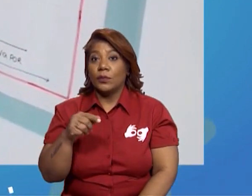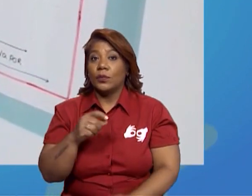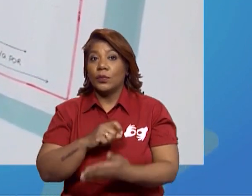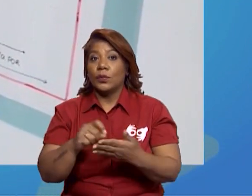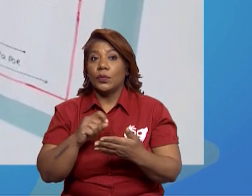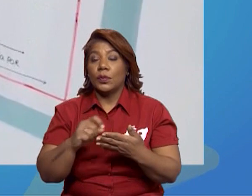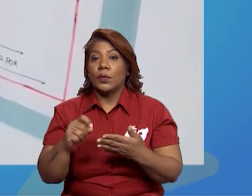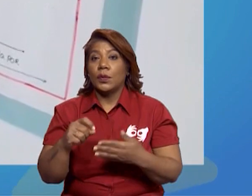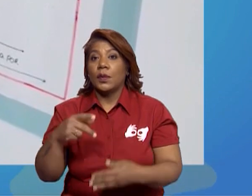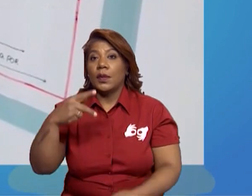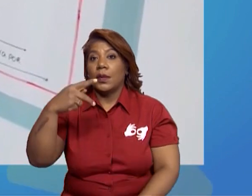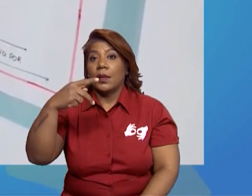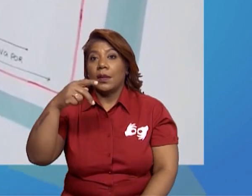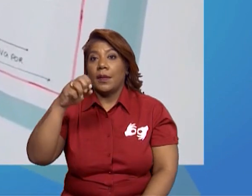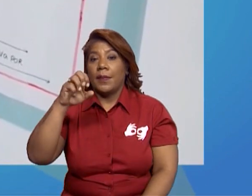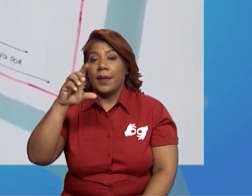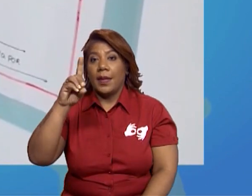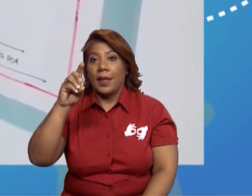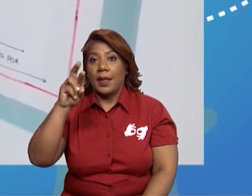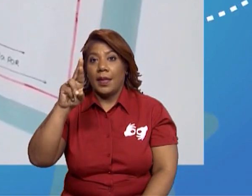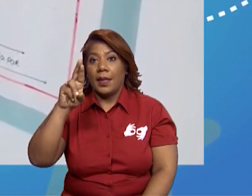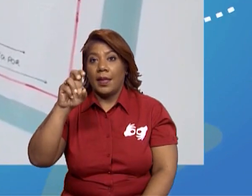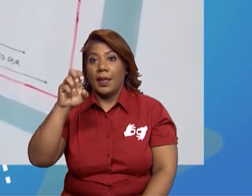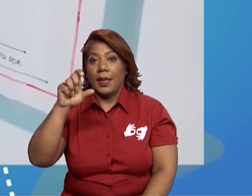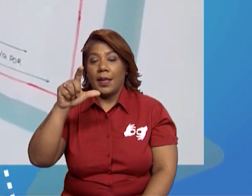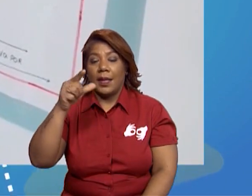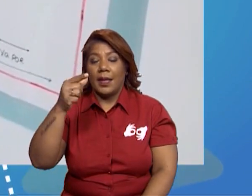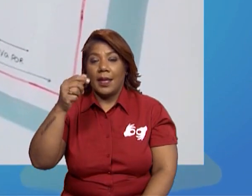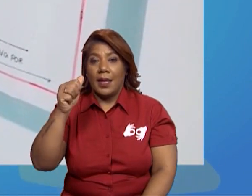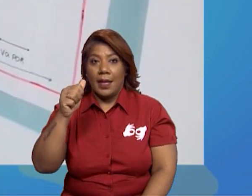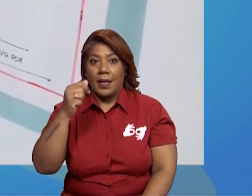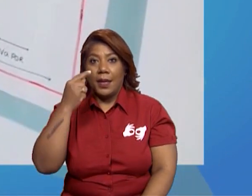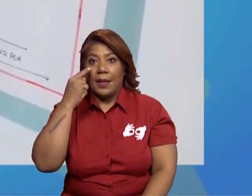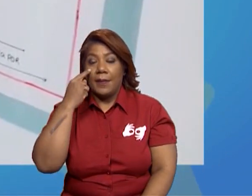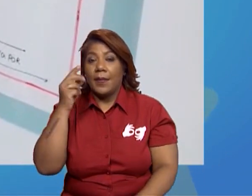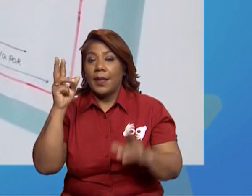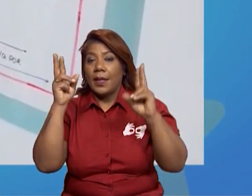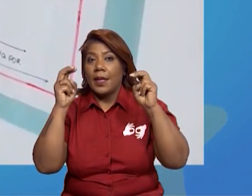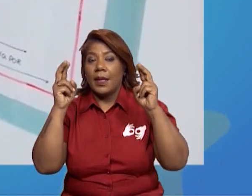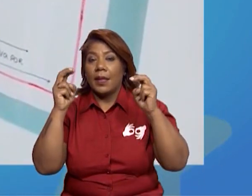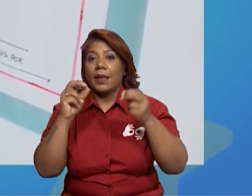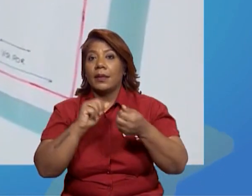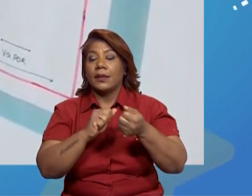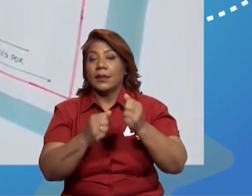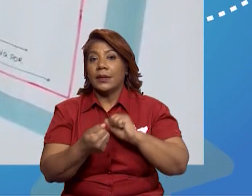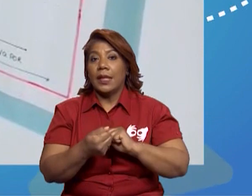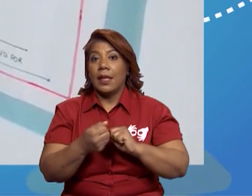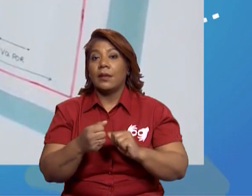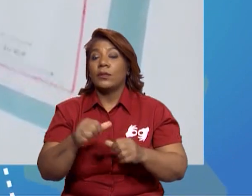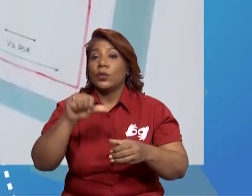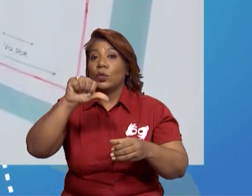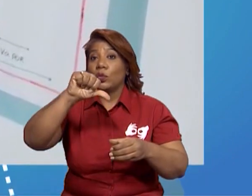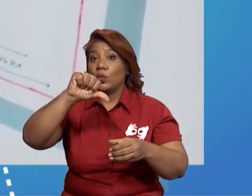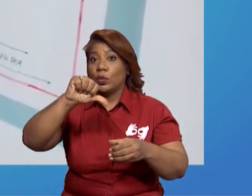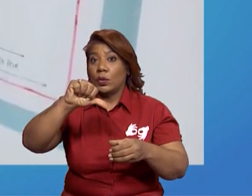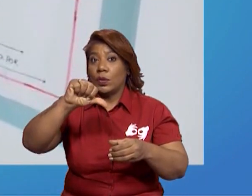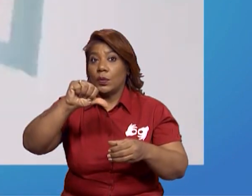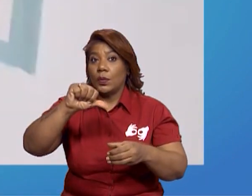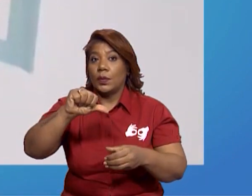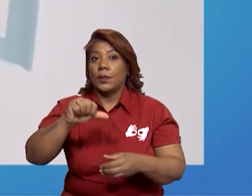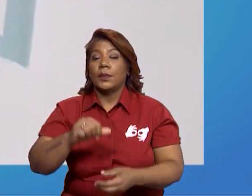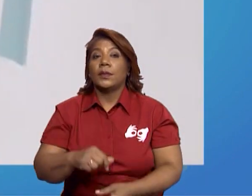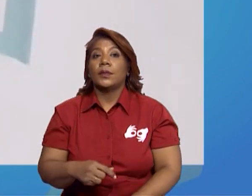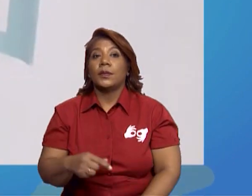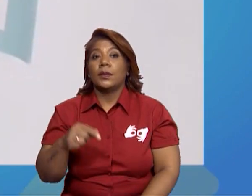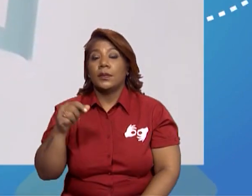en Pedregal La Primavera. Y hoy les voy a explicar el tema cambios de estado del agua.